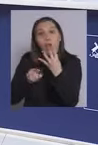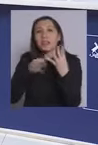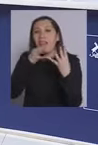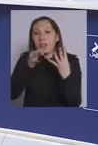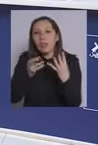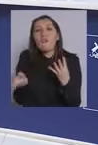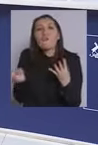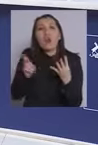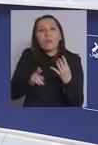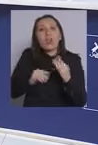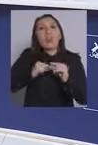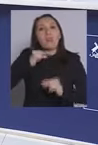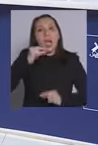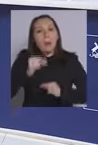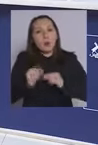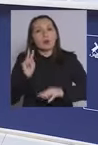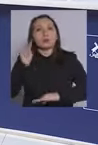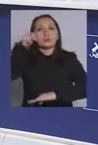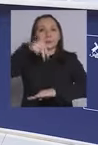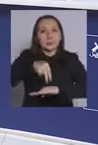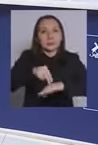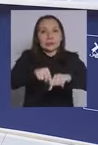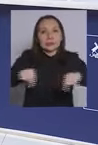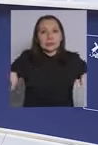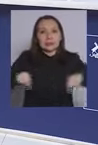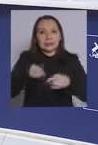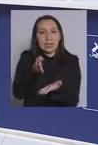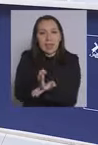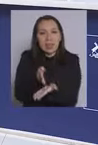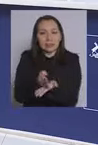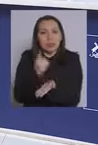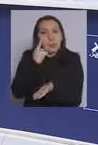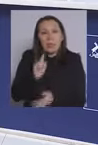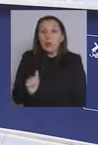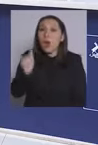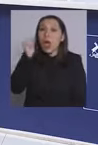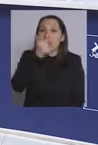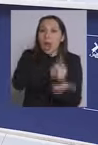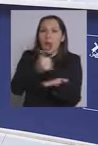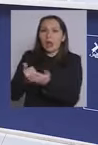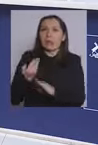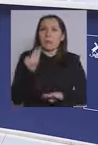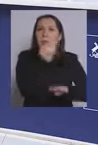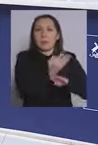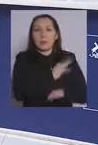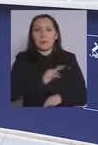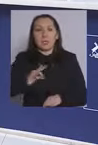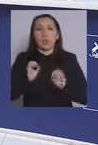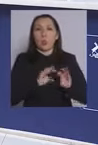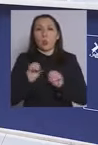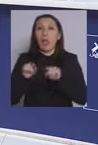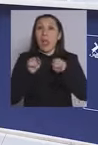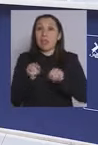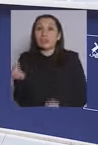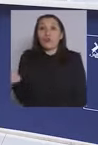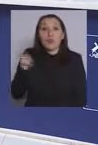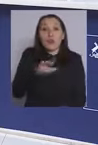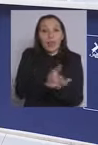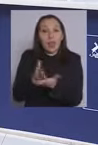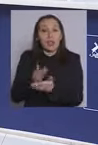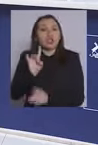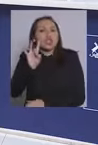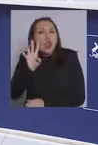el retorno gradual presencial a las clases. Sin embargo, ayer alcaldes pidieron al Ministerio de Educación que este retorno solo